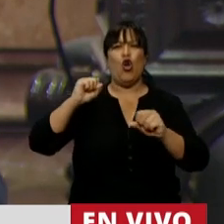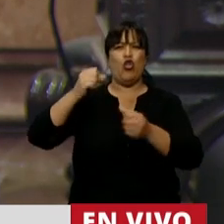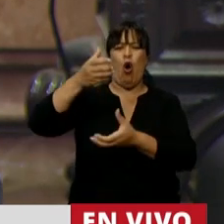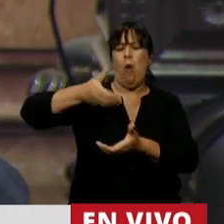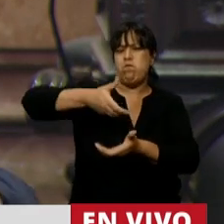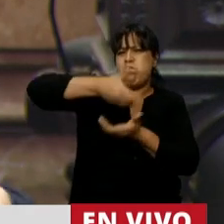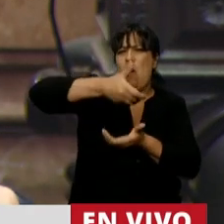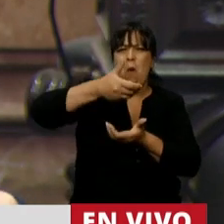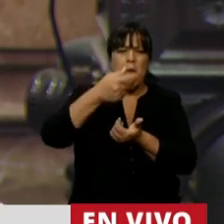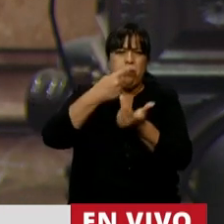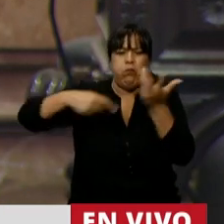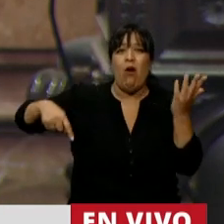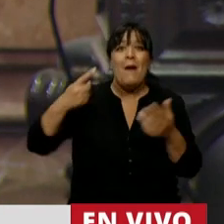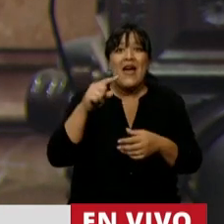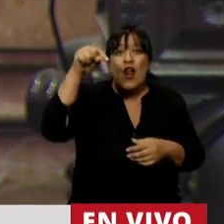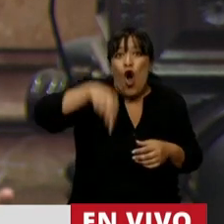los jubilados tendrían